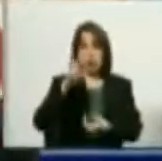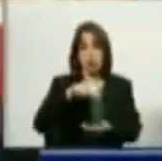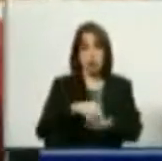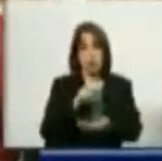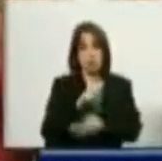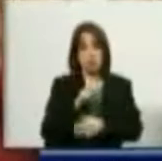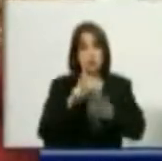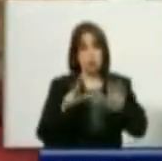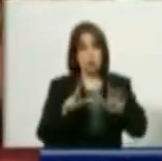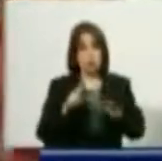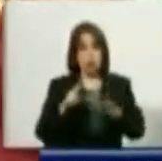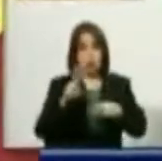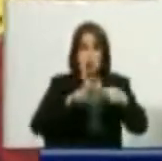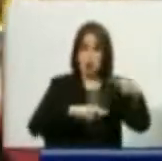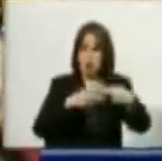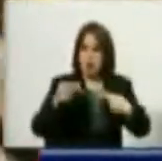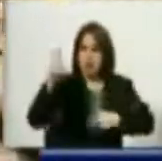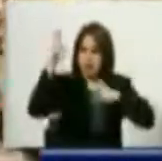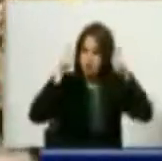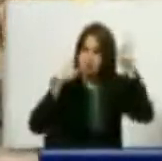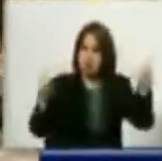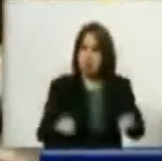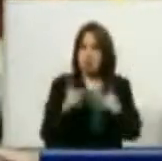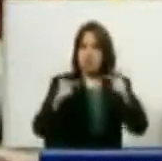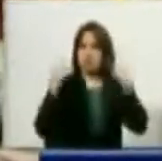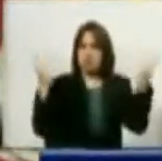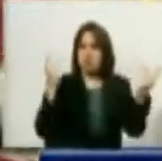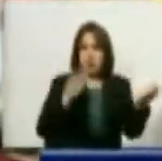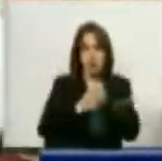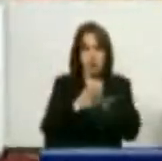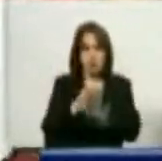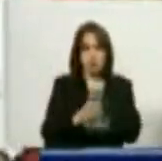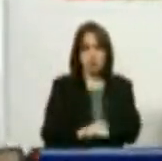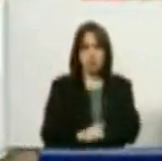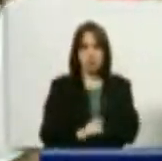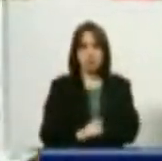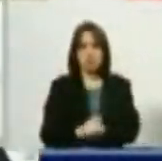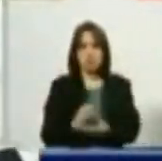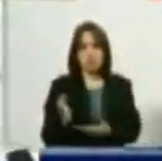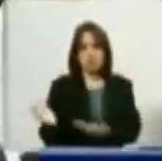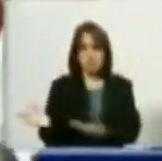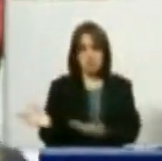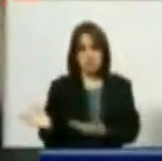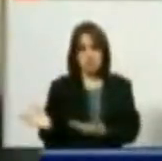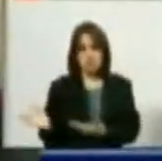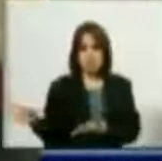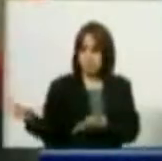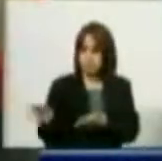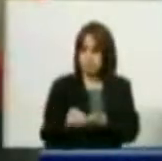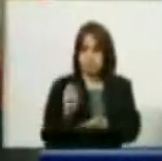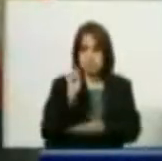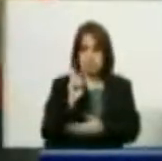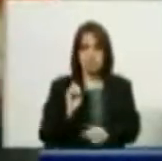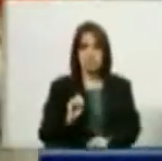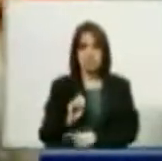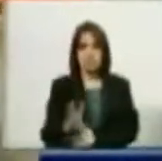numeral chavismo es numeral chavismo es